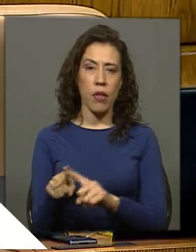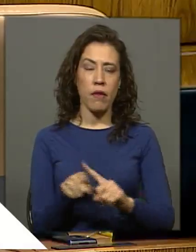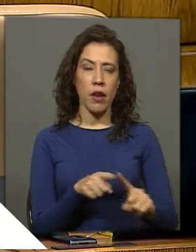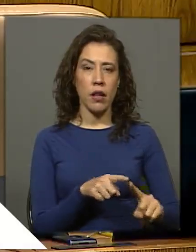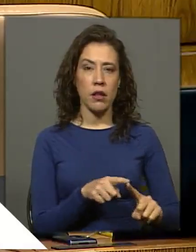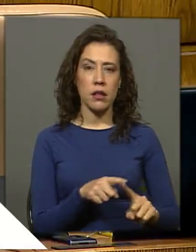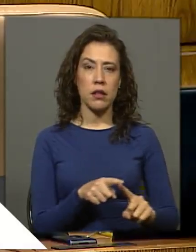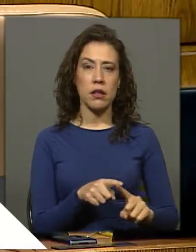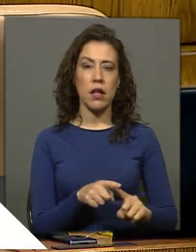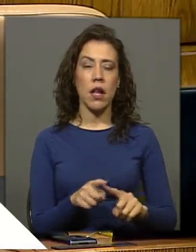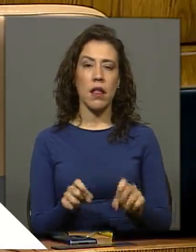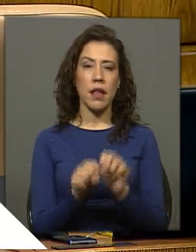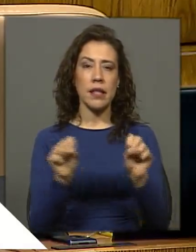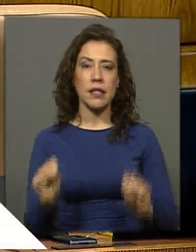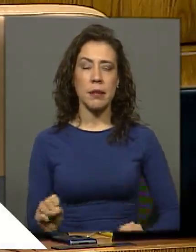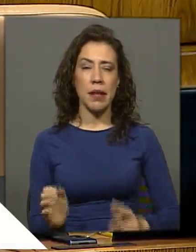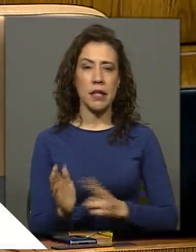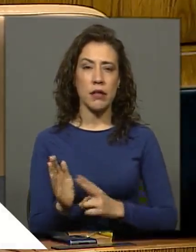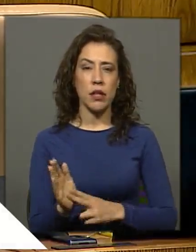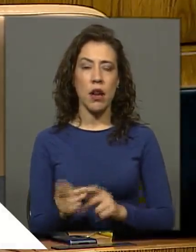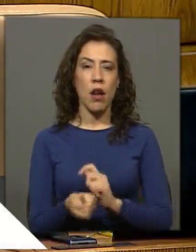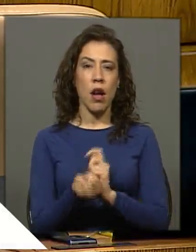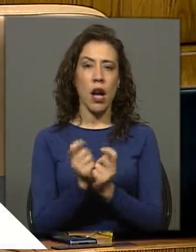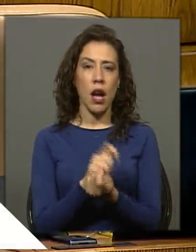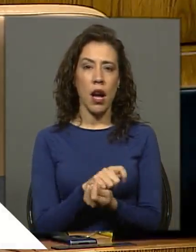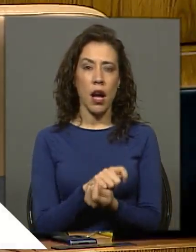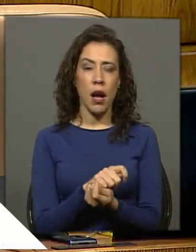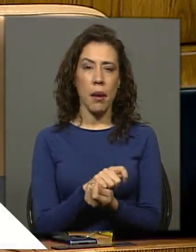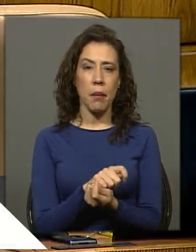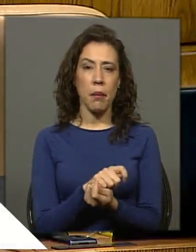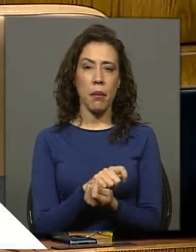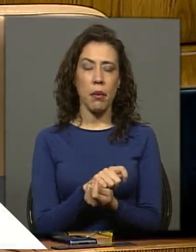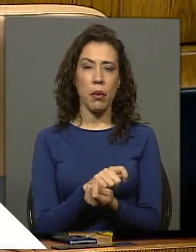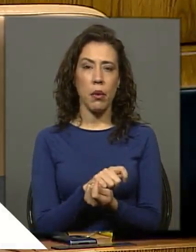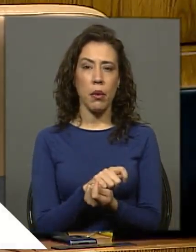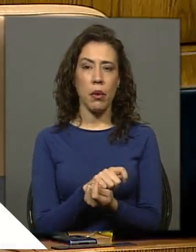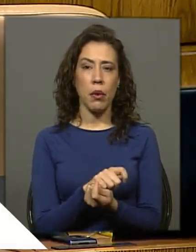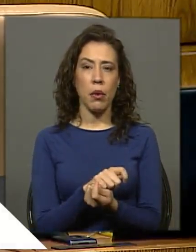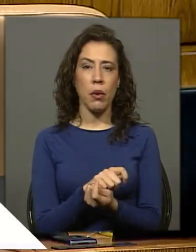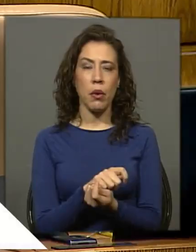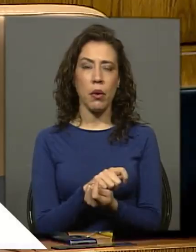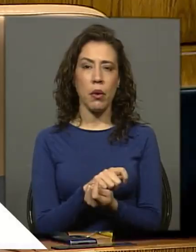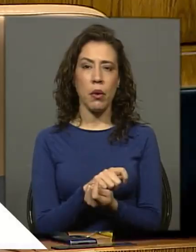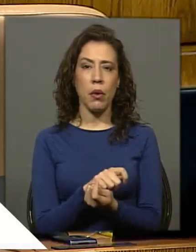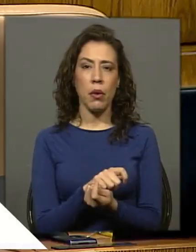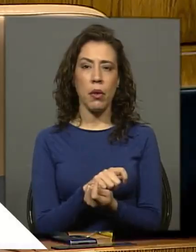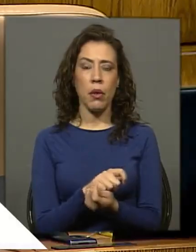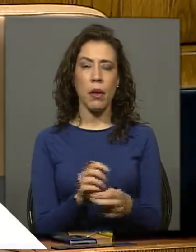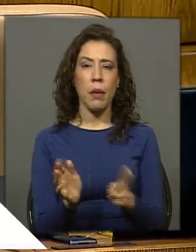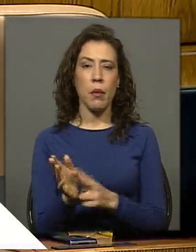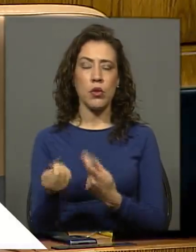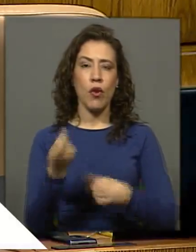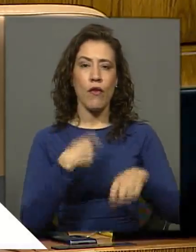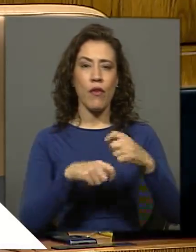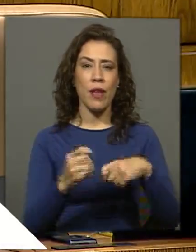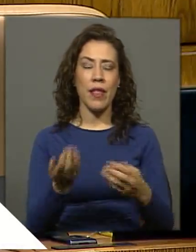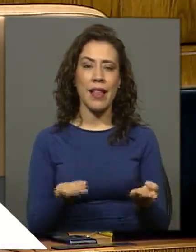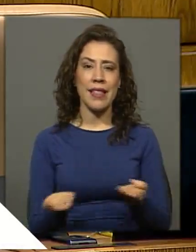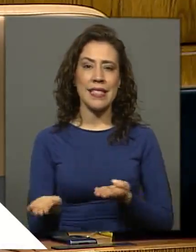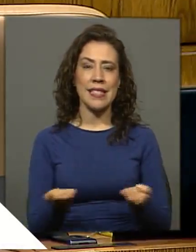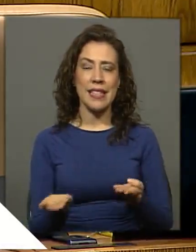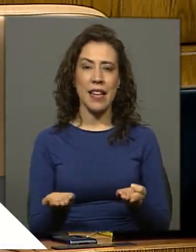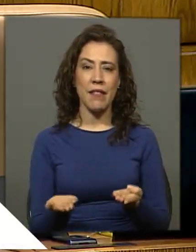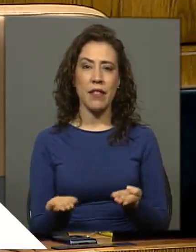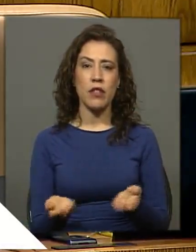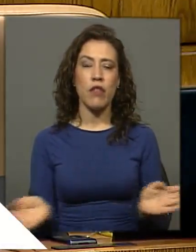ajustes al sistema tributario como las modificaciones sobre sobre los impuestos a las ventas y servicios para fomentar